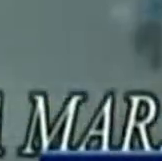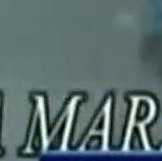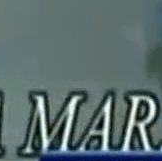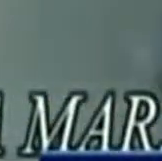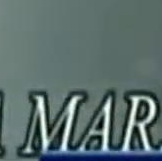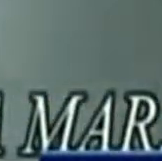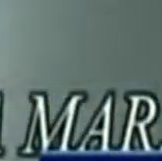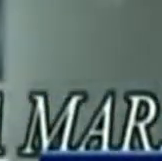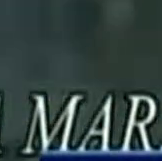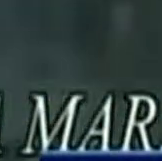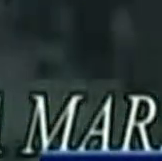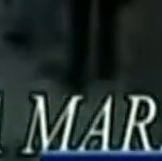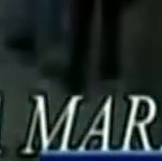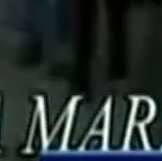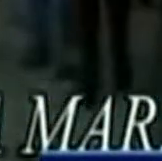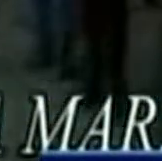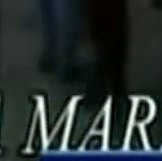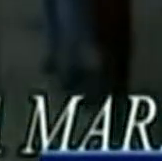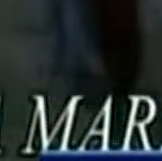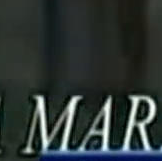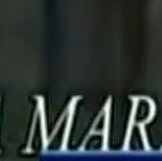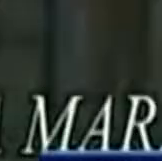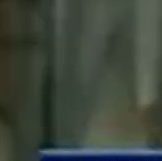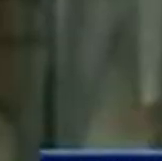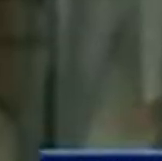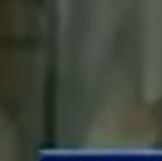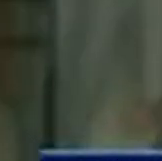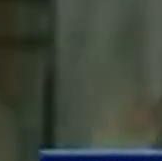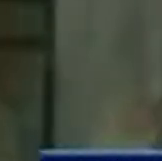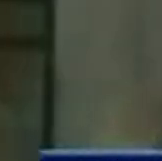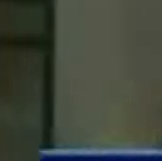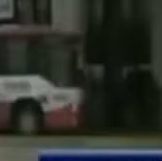para la calle